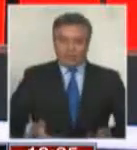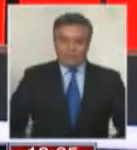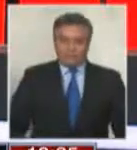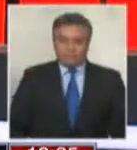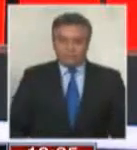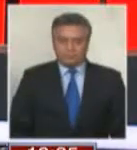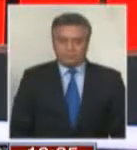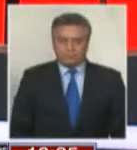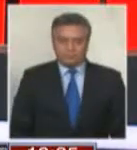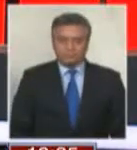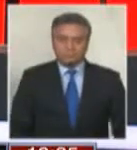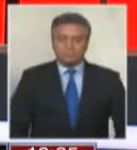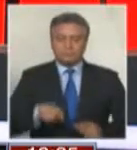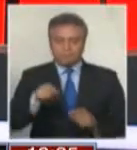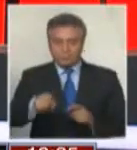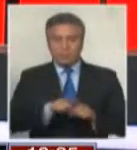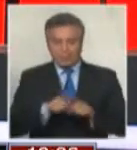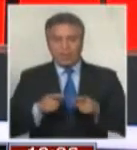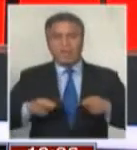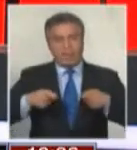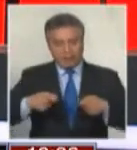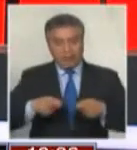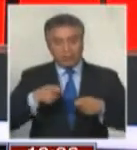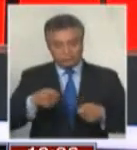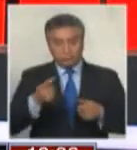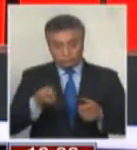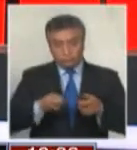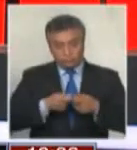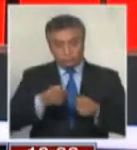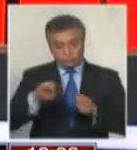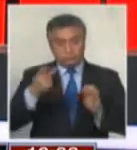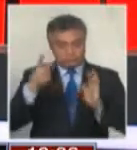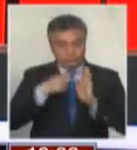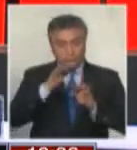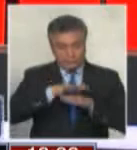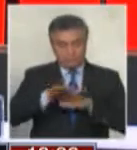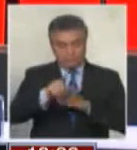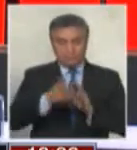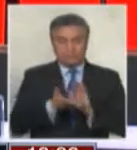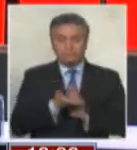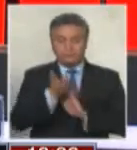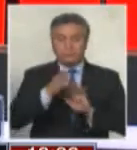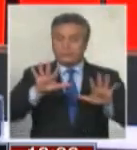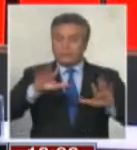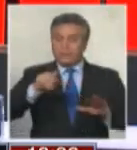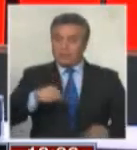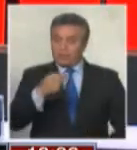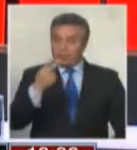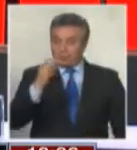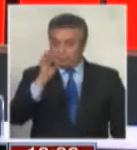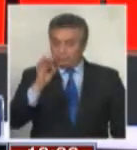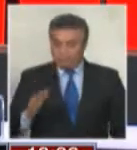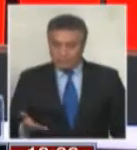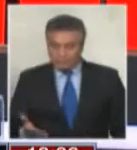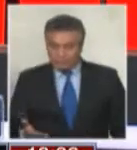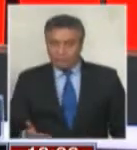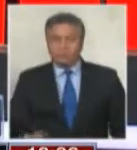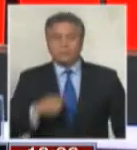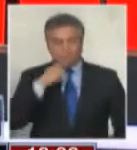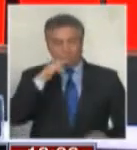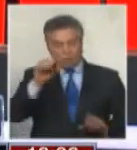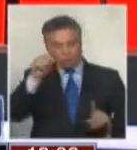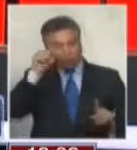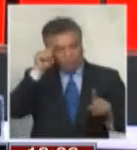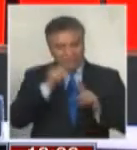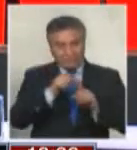bueno el gasto en educación para 2015 crecerá un 10 0 2 por ciento según el presupuesto 2015 uno de los objetivos es que